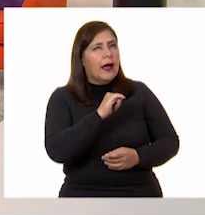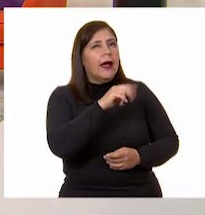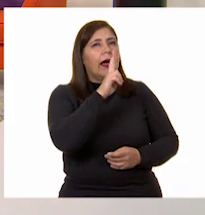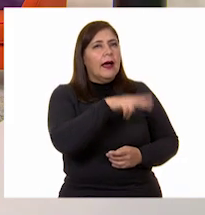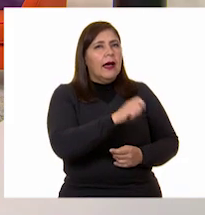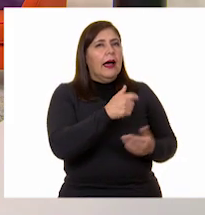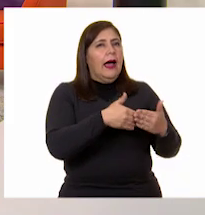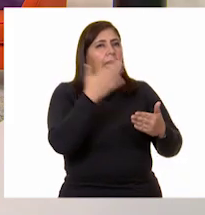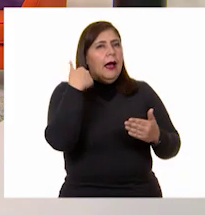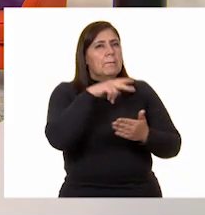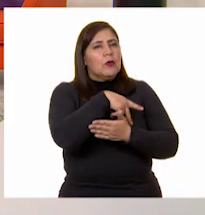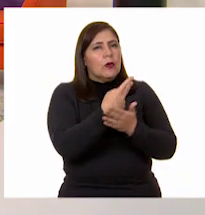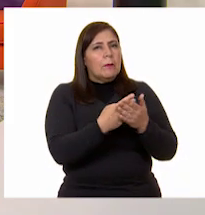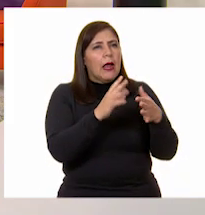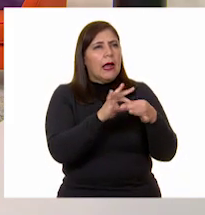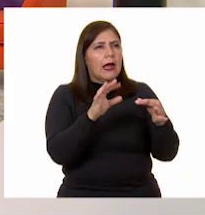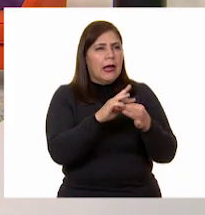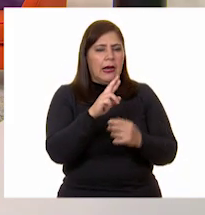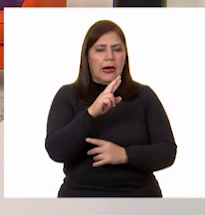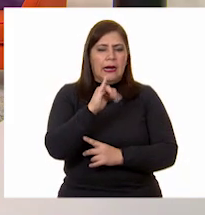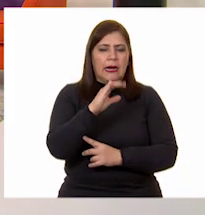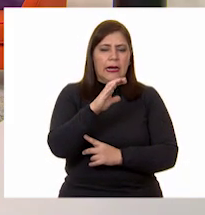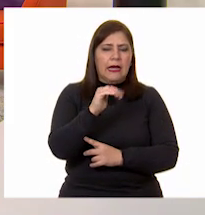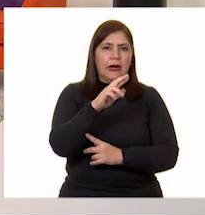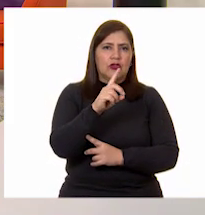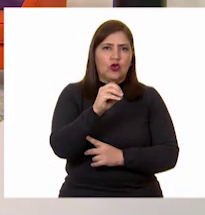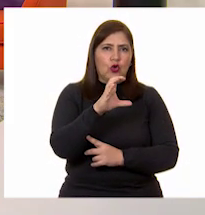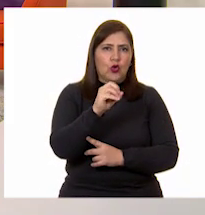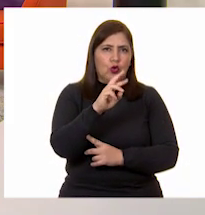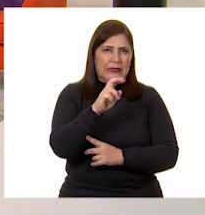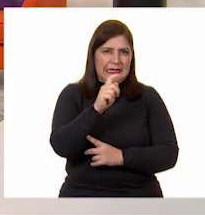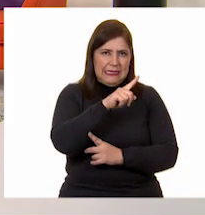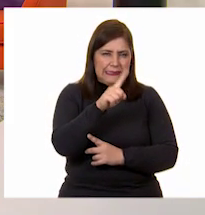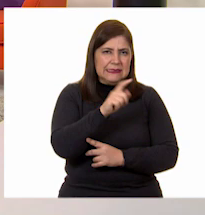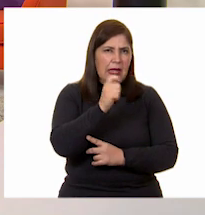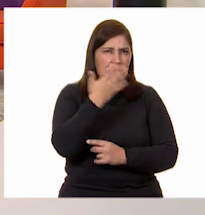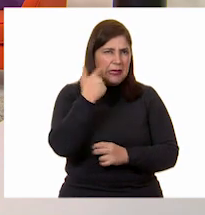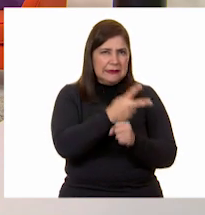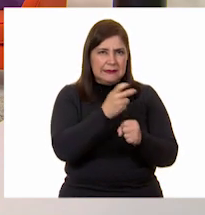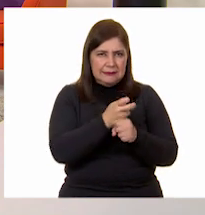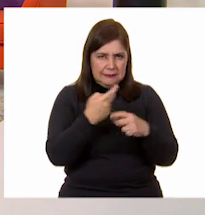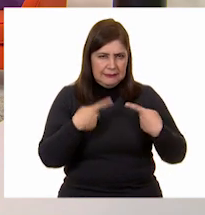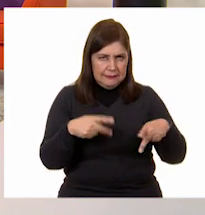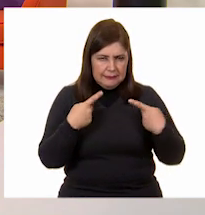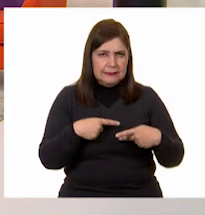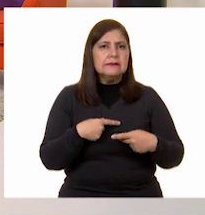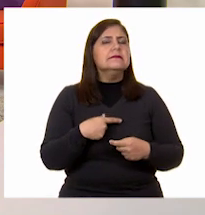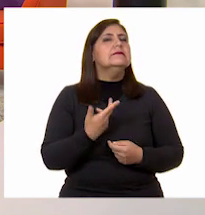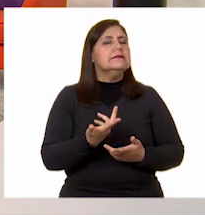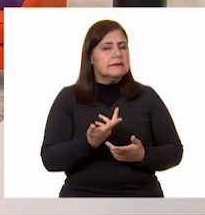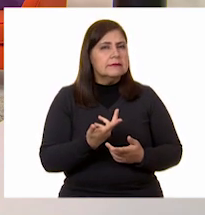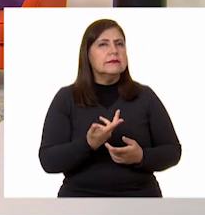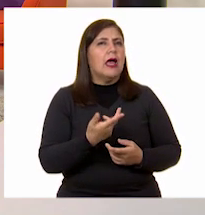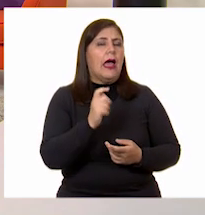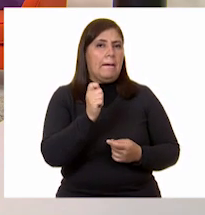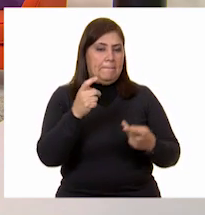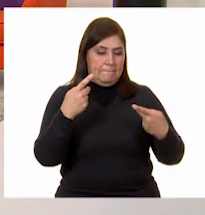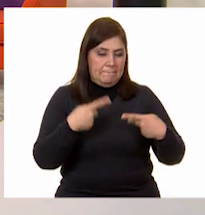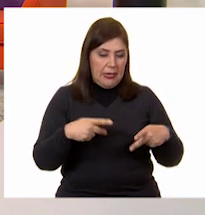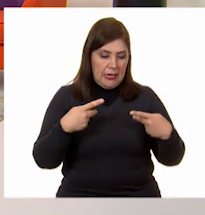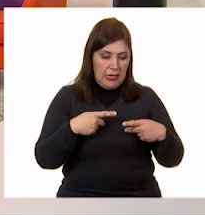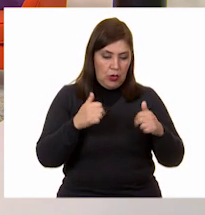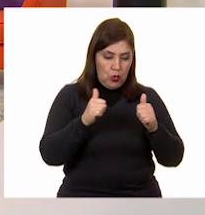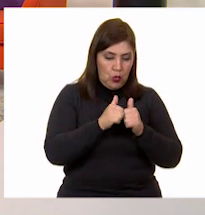el programa en el que estuvo Ricardo Cortés como invitado. Y por lo que puedo entender, en el caso de las personas con